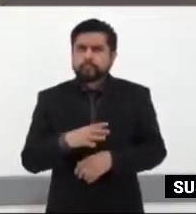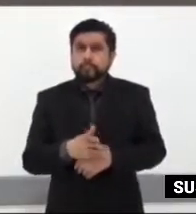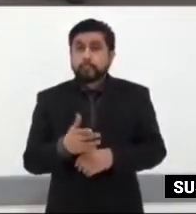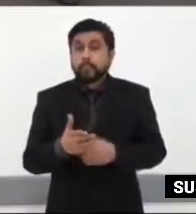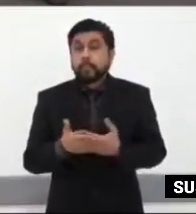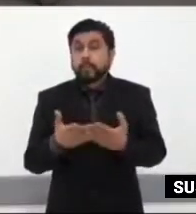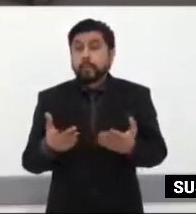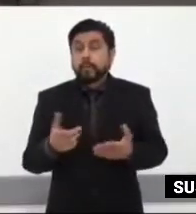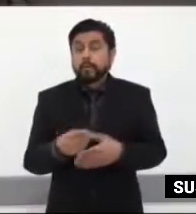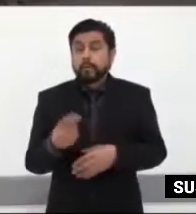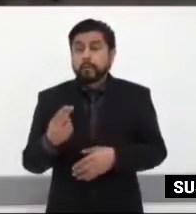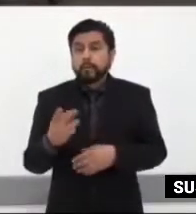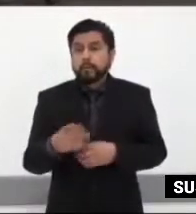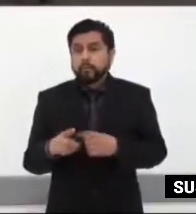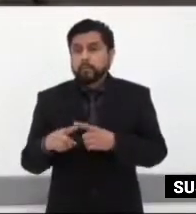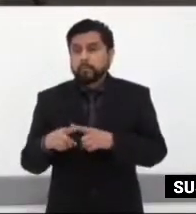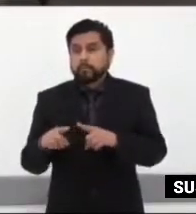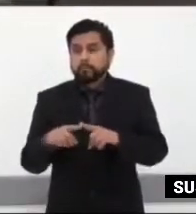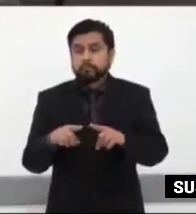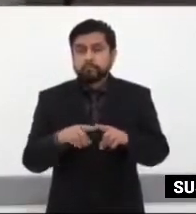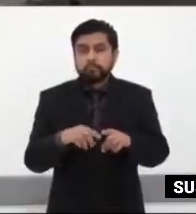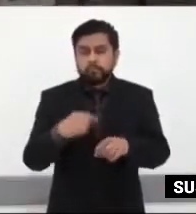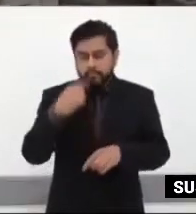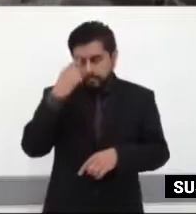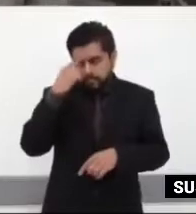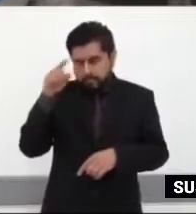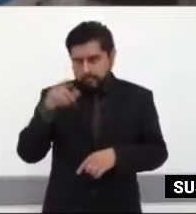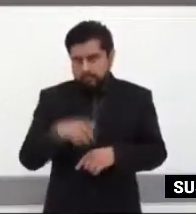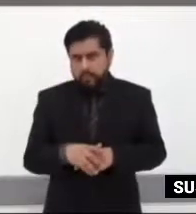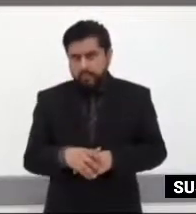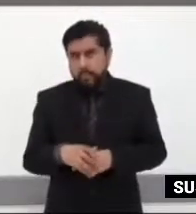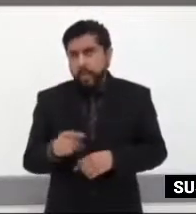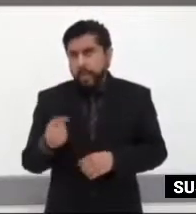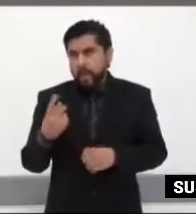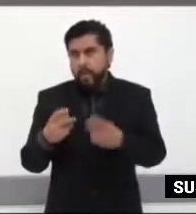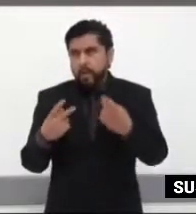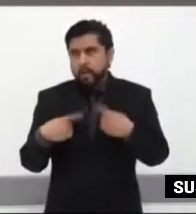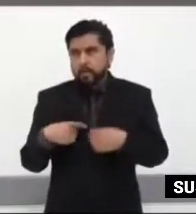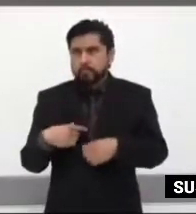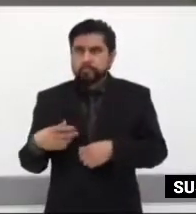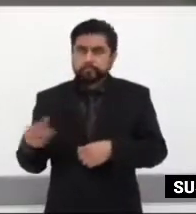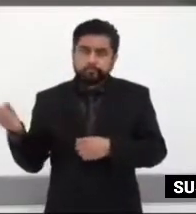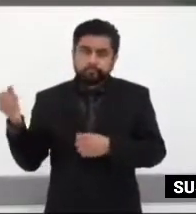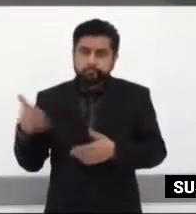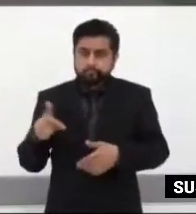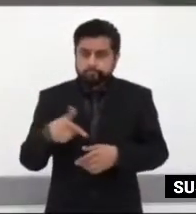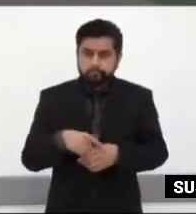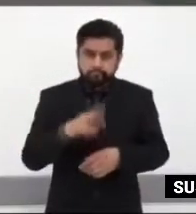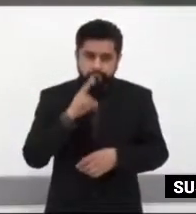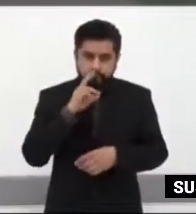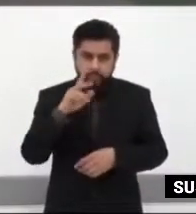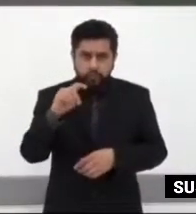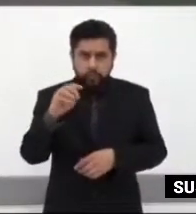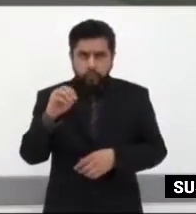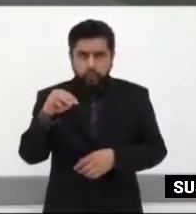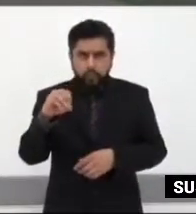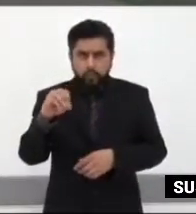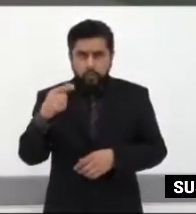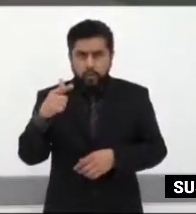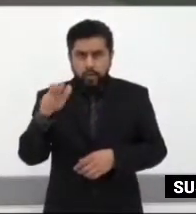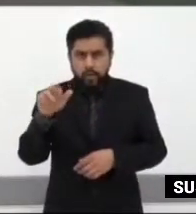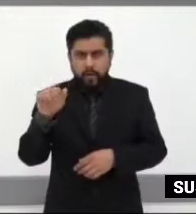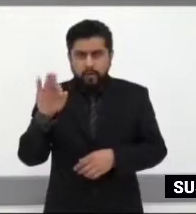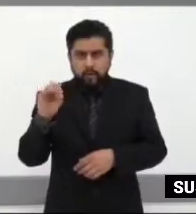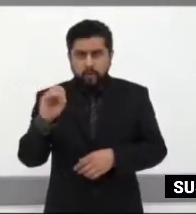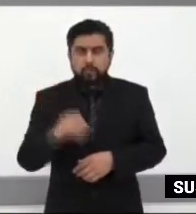ahora hay que hablarles a las empresas para que nos hagan el favor de venir a instalarlos. Es el tomógrafo. Este es el tomógrafo con